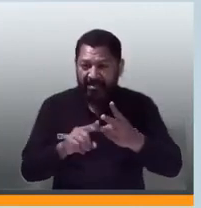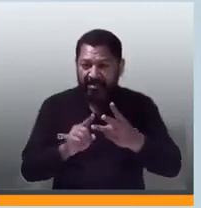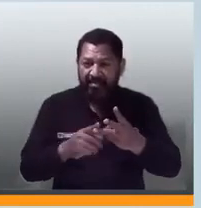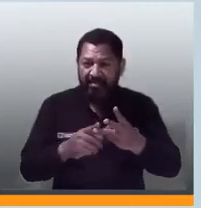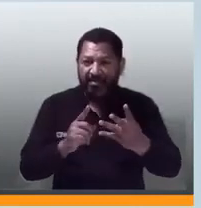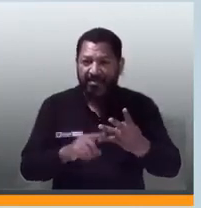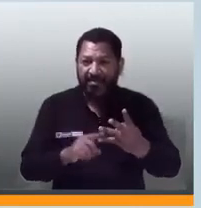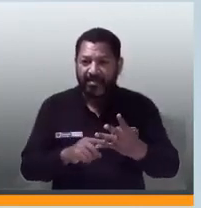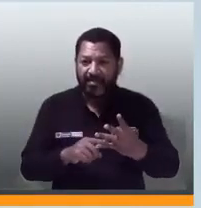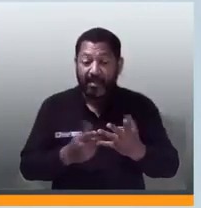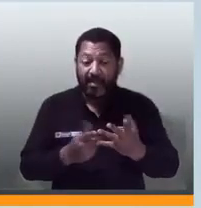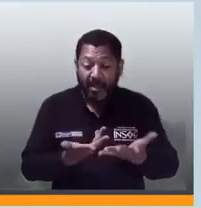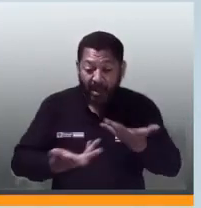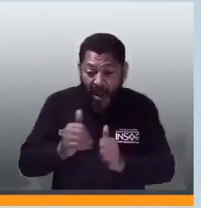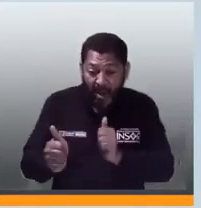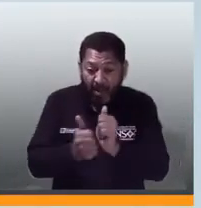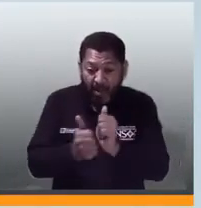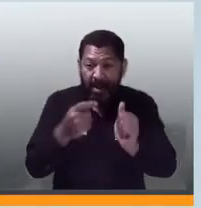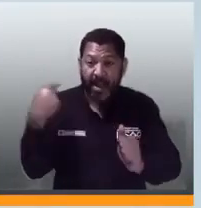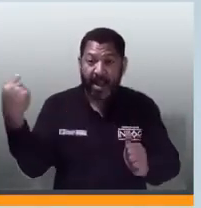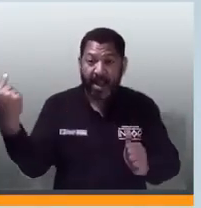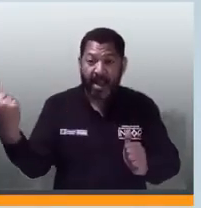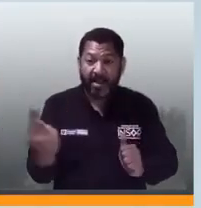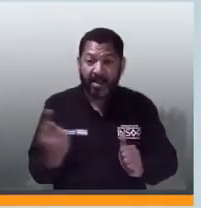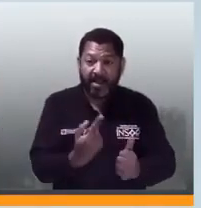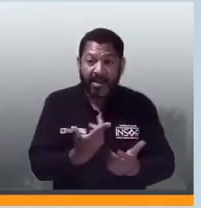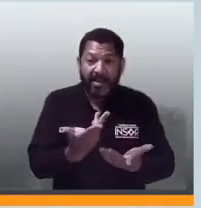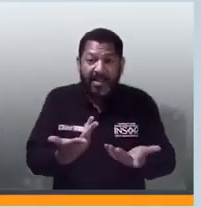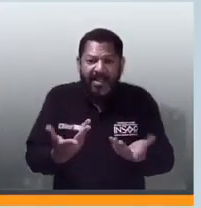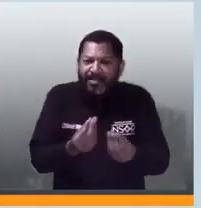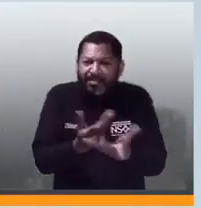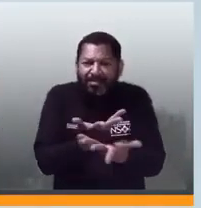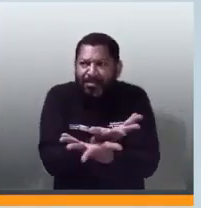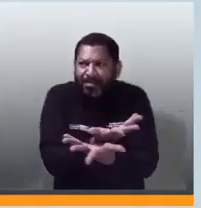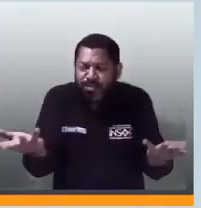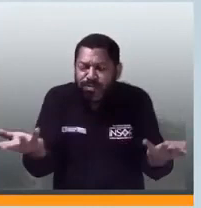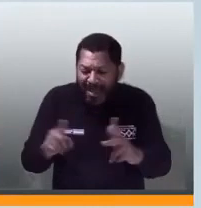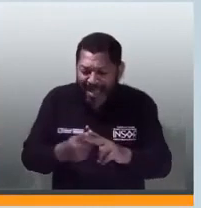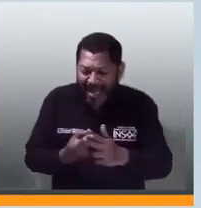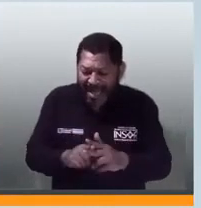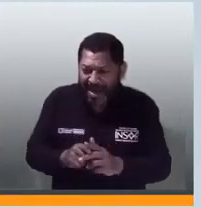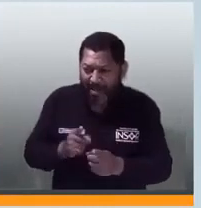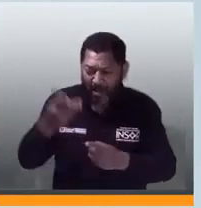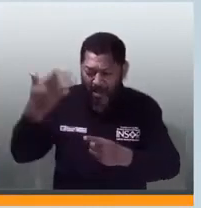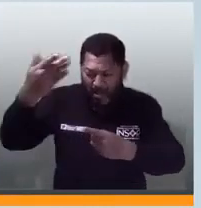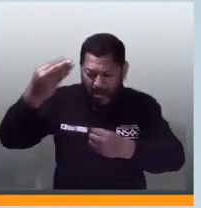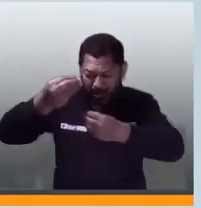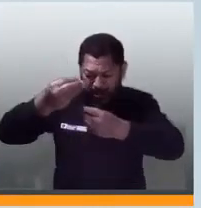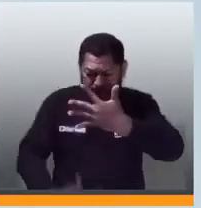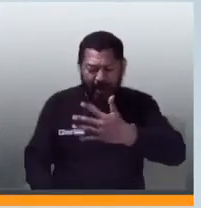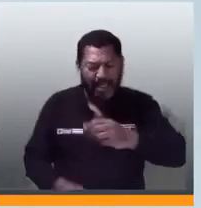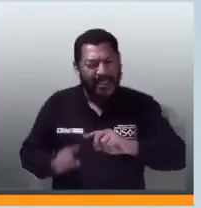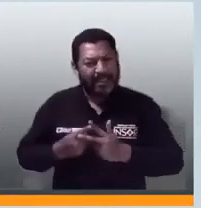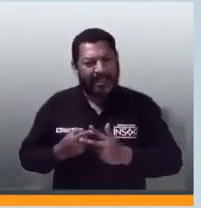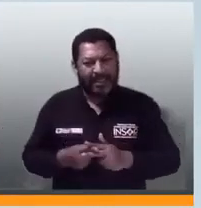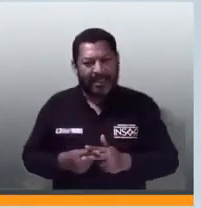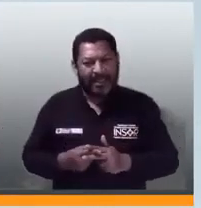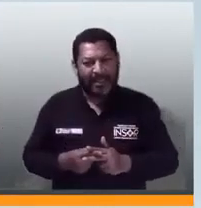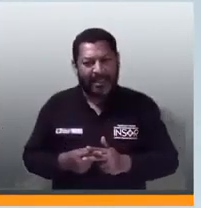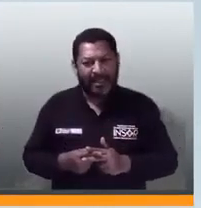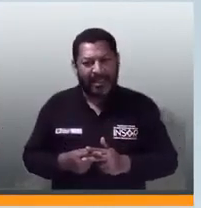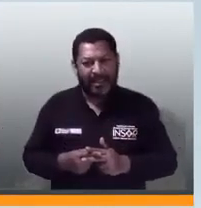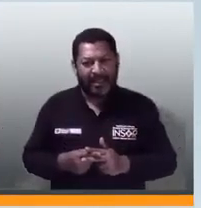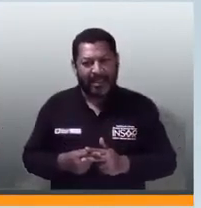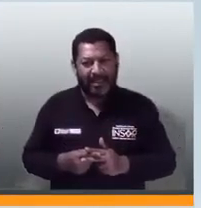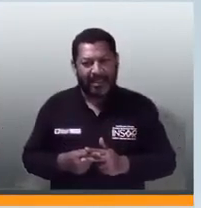digitales, de acompañamiento general. Hubo muchos talleres en esta segunda,